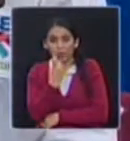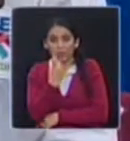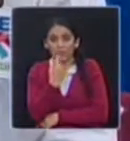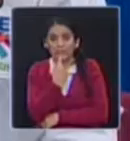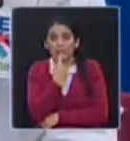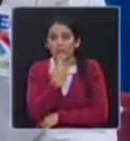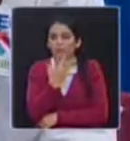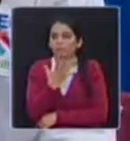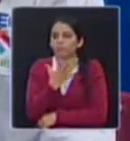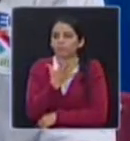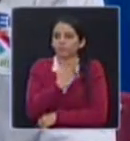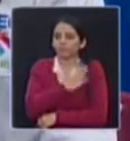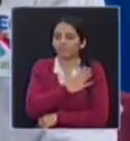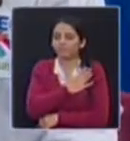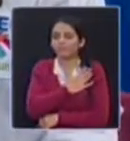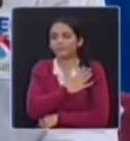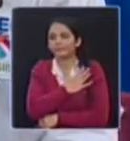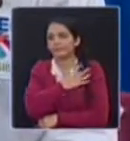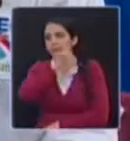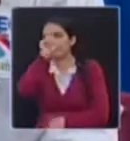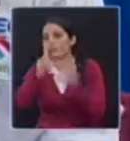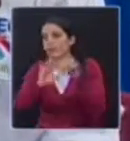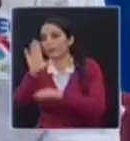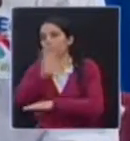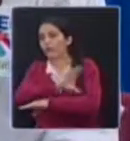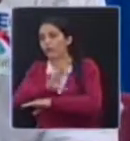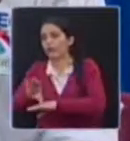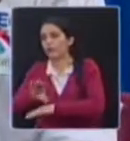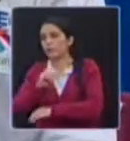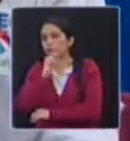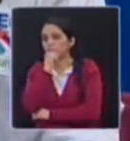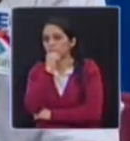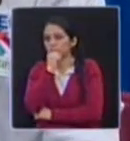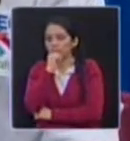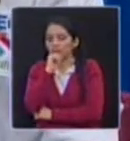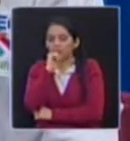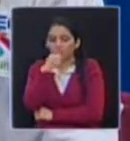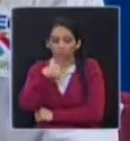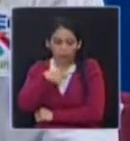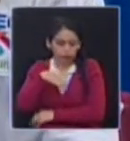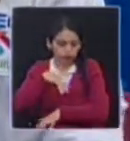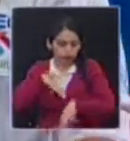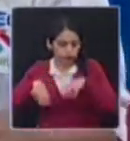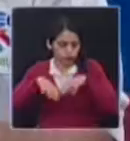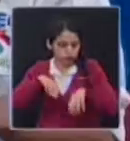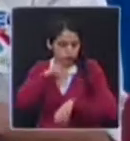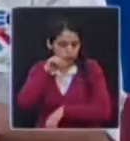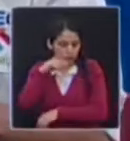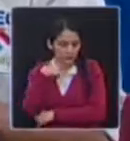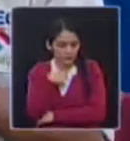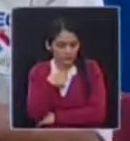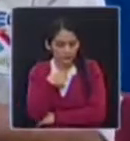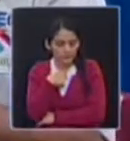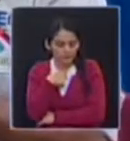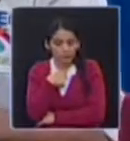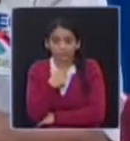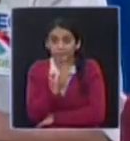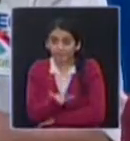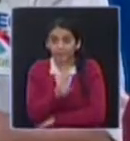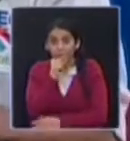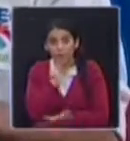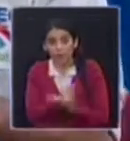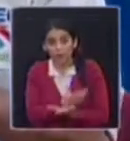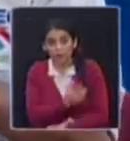siento en deuda con el sector campesino. Es verdad, es una gran deuda. Pero hoy, en el